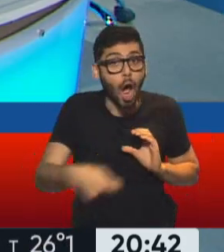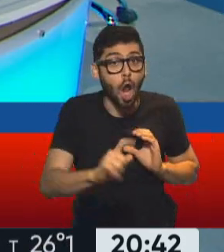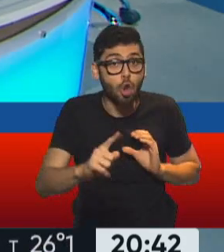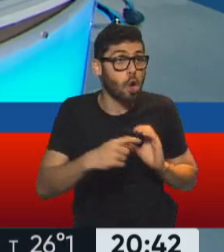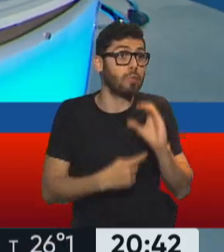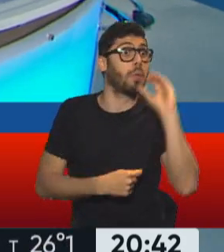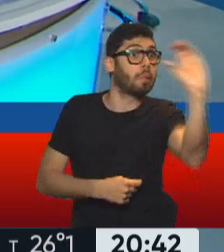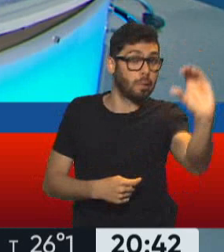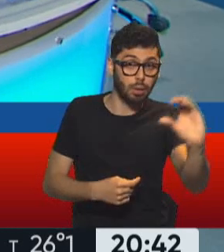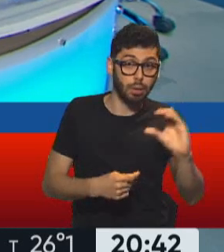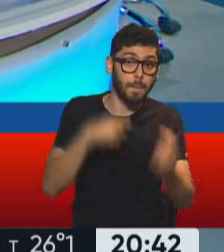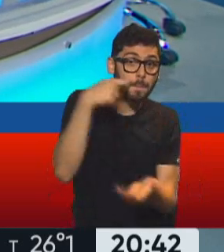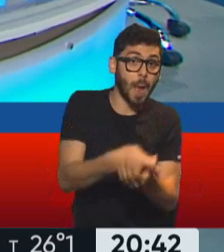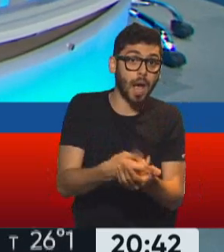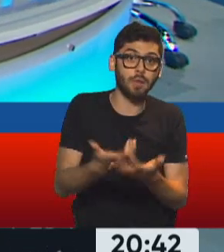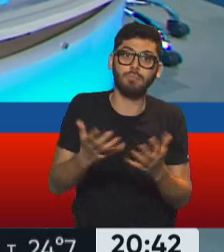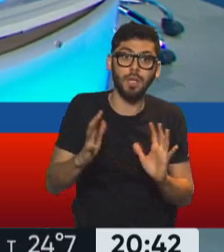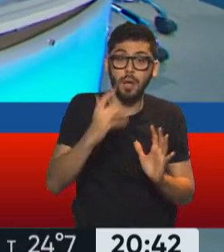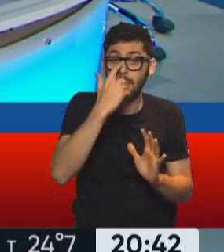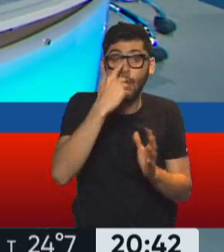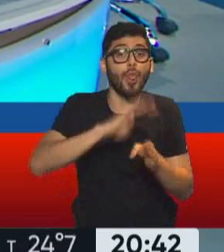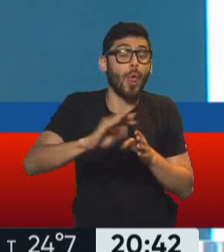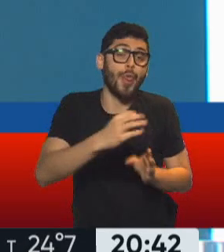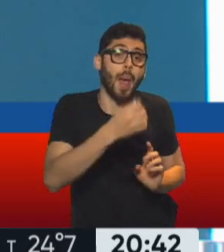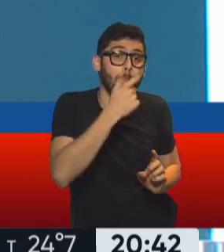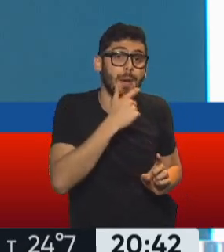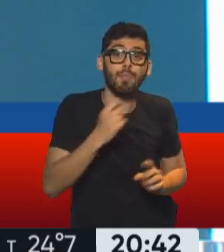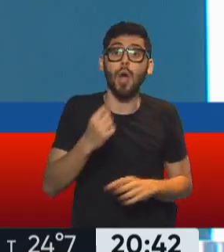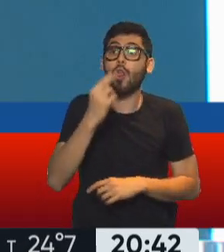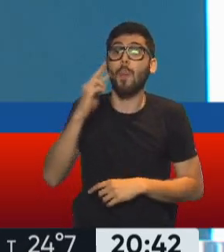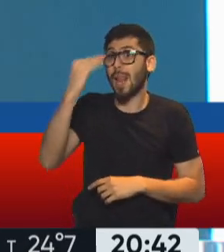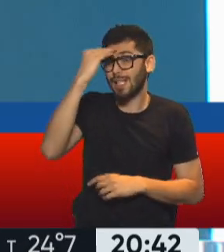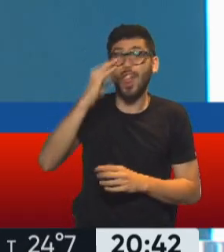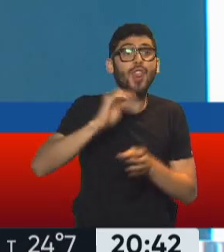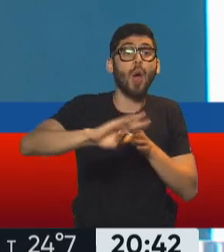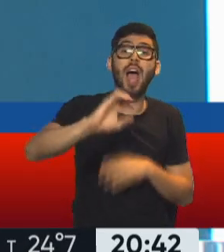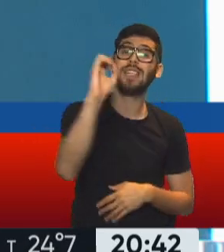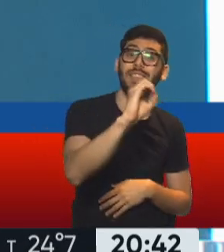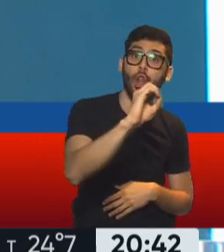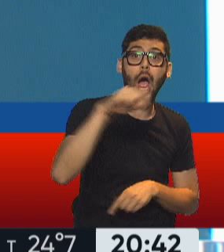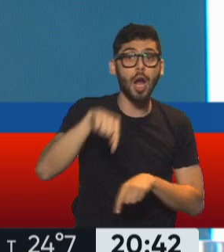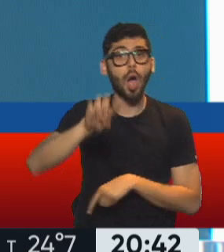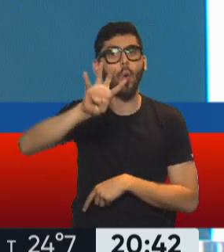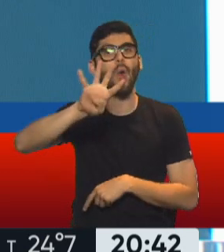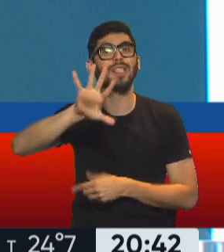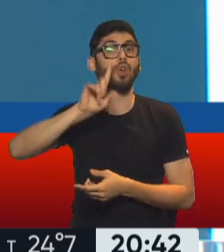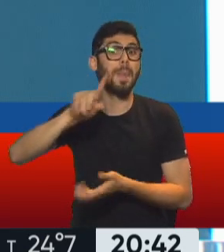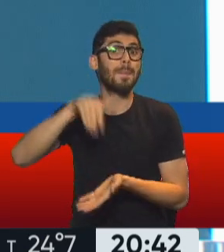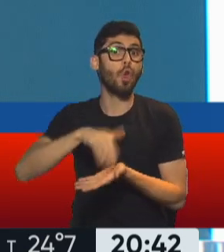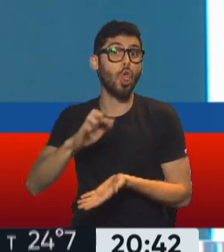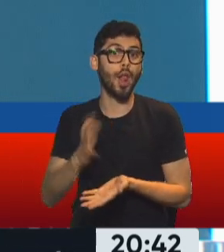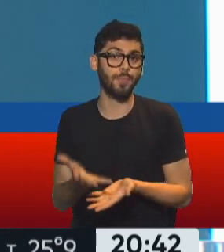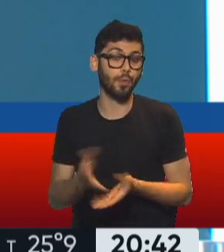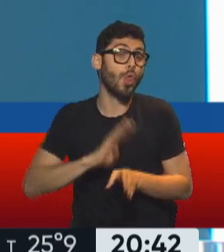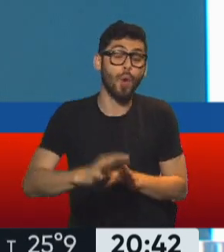que dejó. Y esa deuda es indiscutible que es del macrismo, porque el 2015 era 0 y hoy es 45.000 millones de dólares. Ya nos está condicionando la